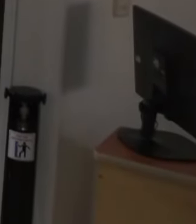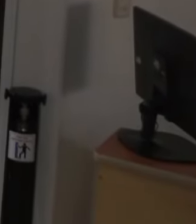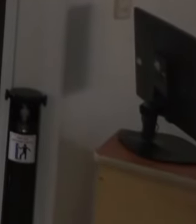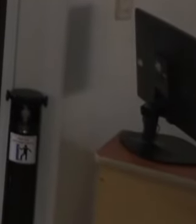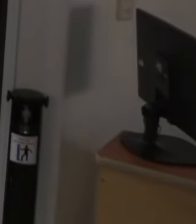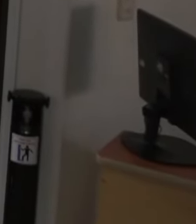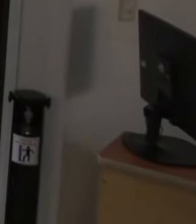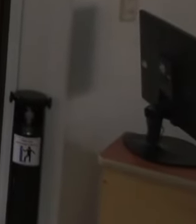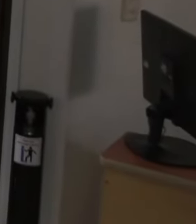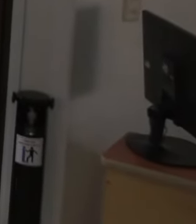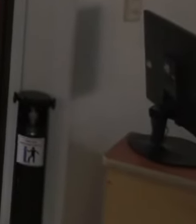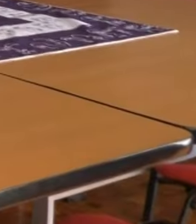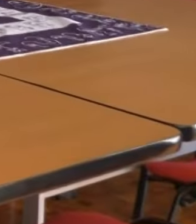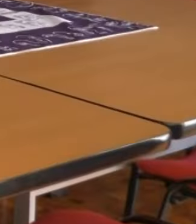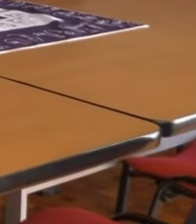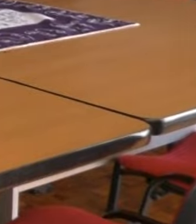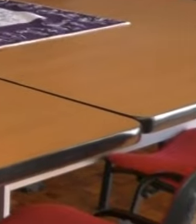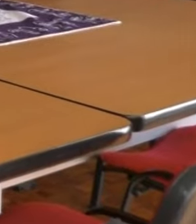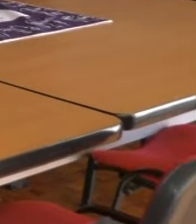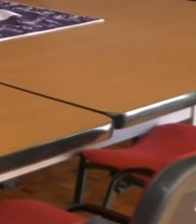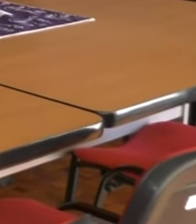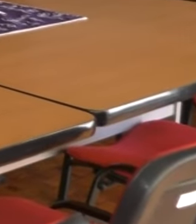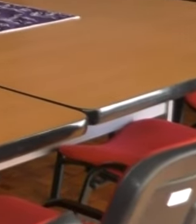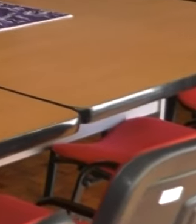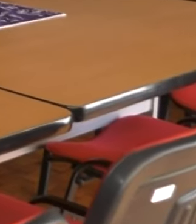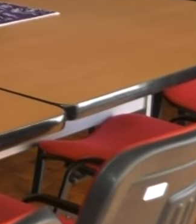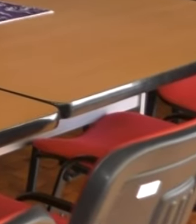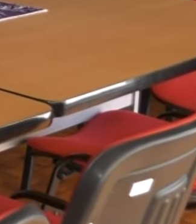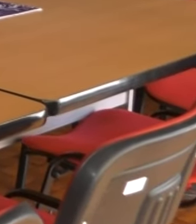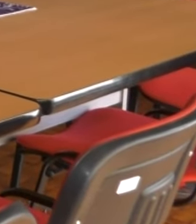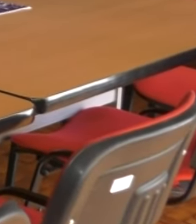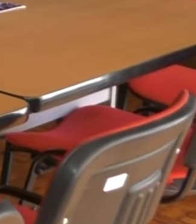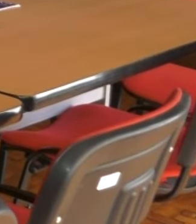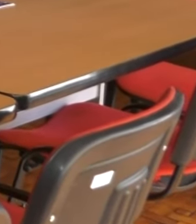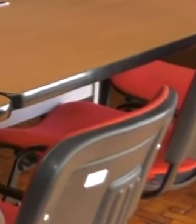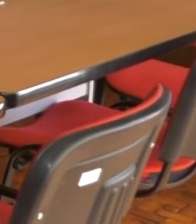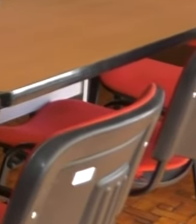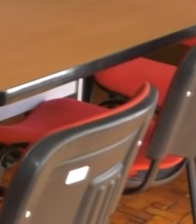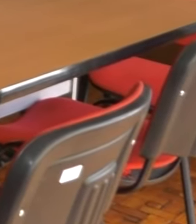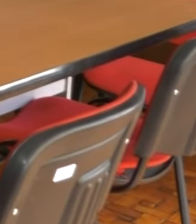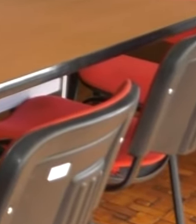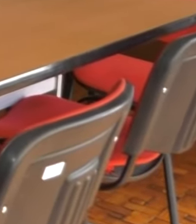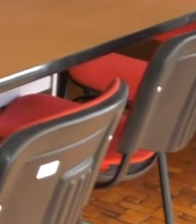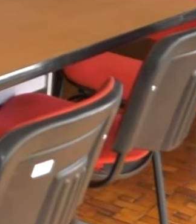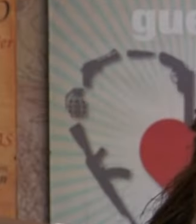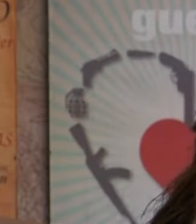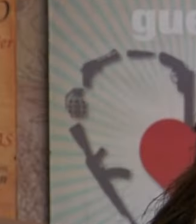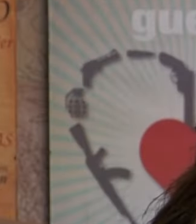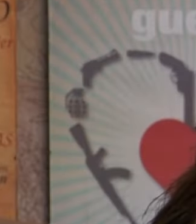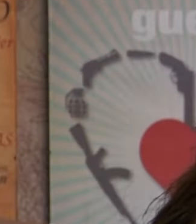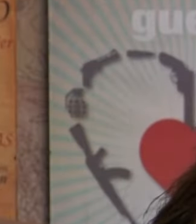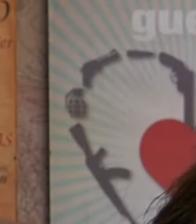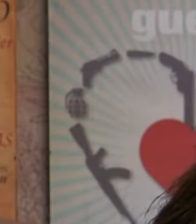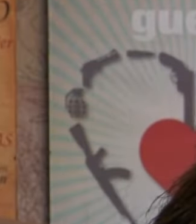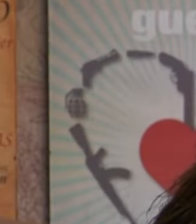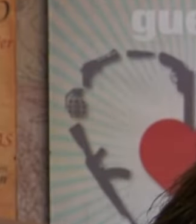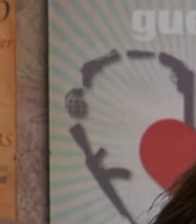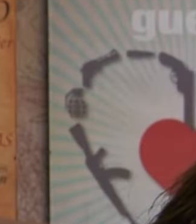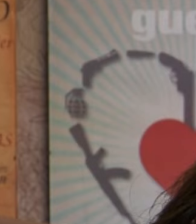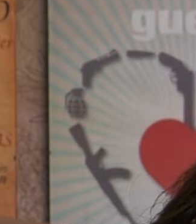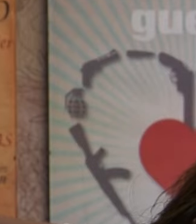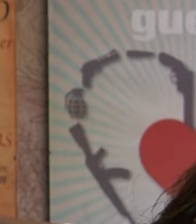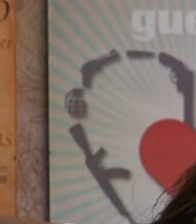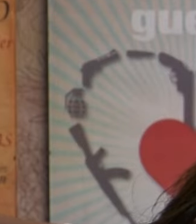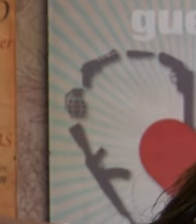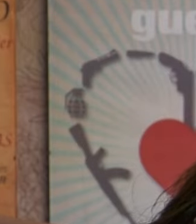solicitadas. Allí, aunque no hay oferta de alojamiento, brindan múltiples servicios de acompañamiento. Yo creo que las organizaciones feministas como la Casa de la